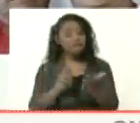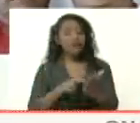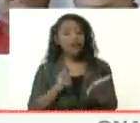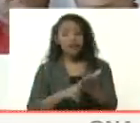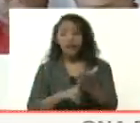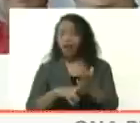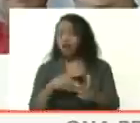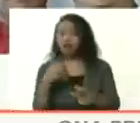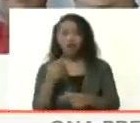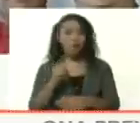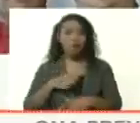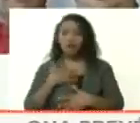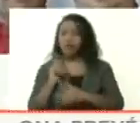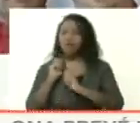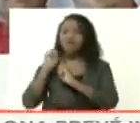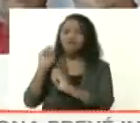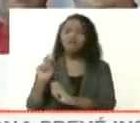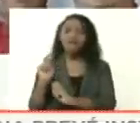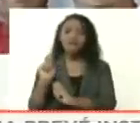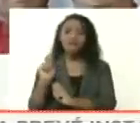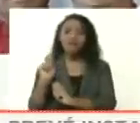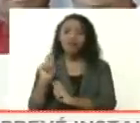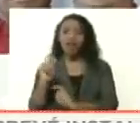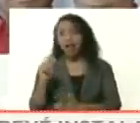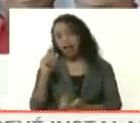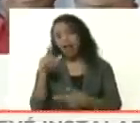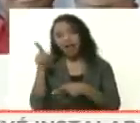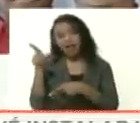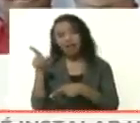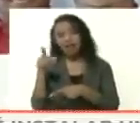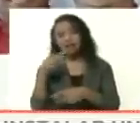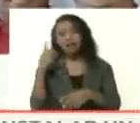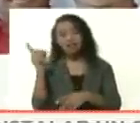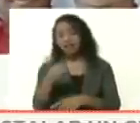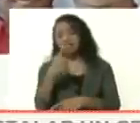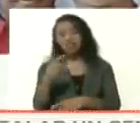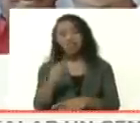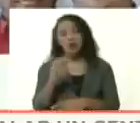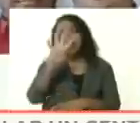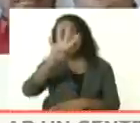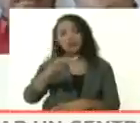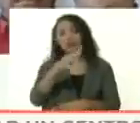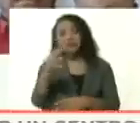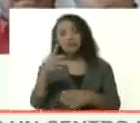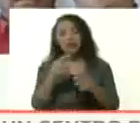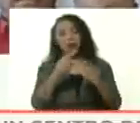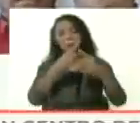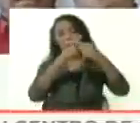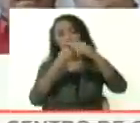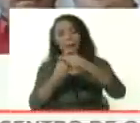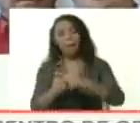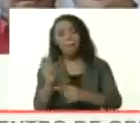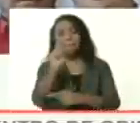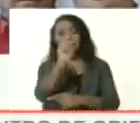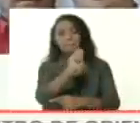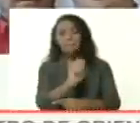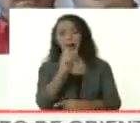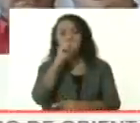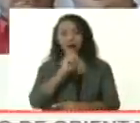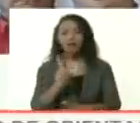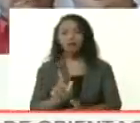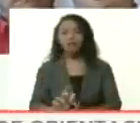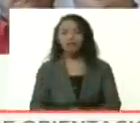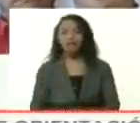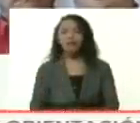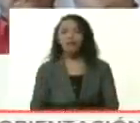atribuir a él, sino al calendario. Al calendario. se cayó por sí sola, esa verdad.